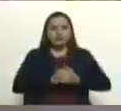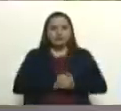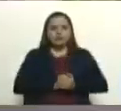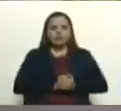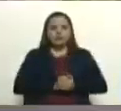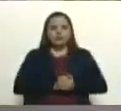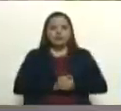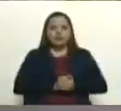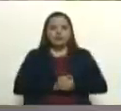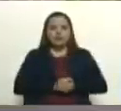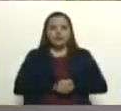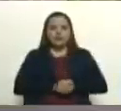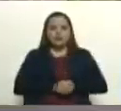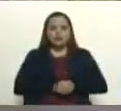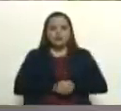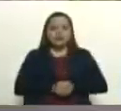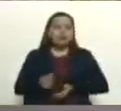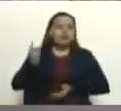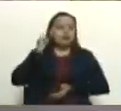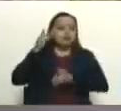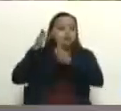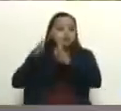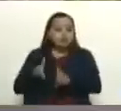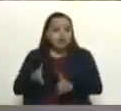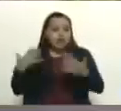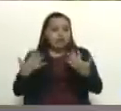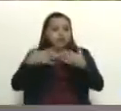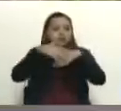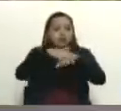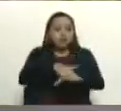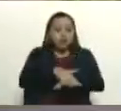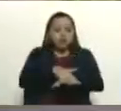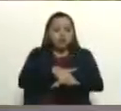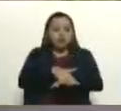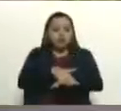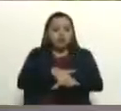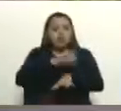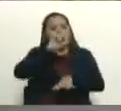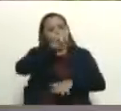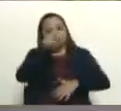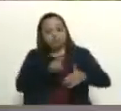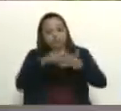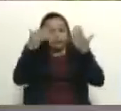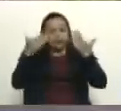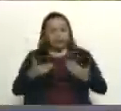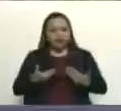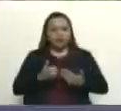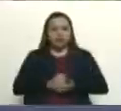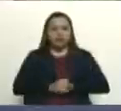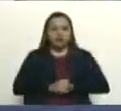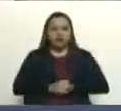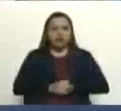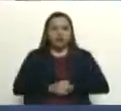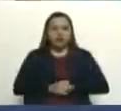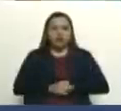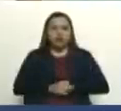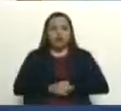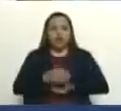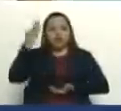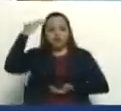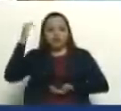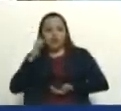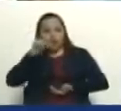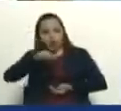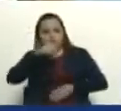Una persona integral e íntegra. A ella hoy le rendimos